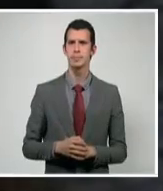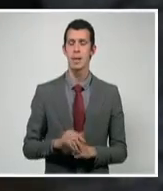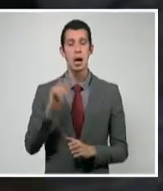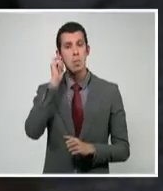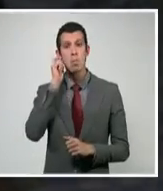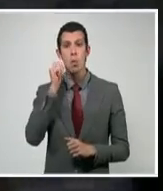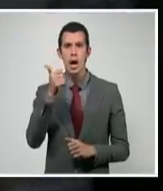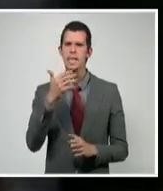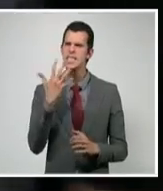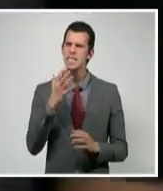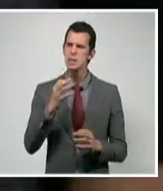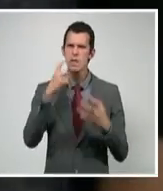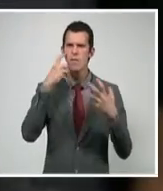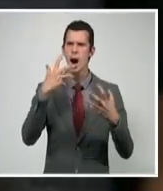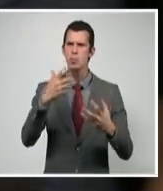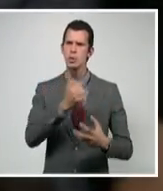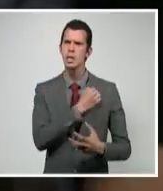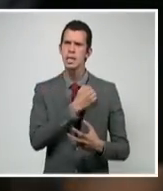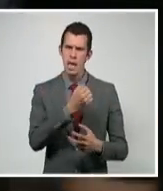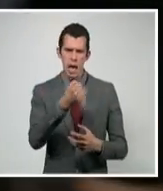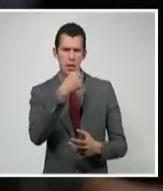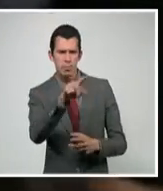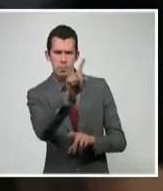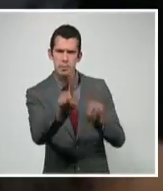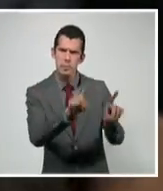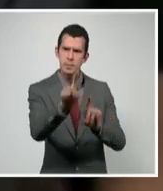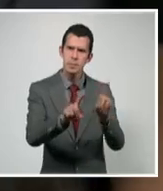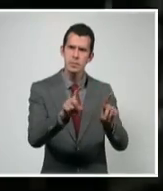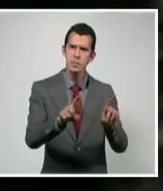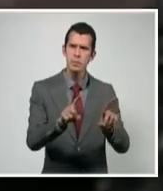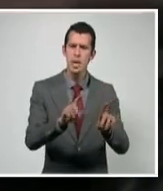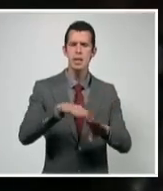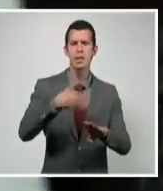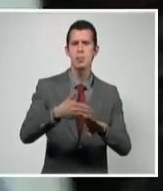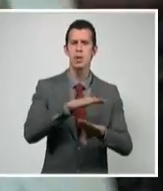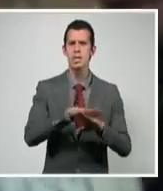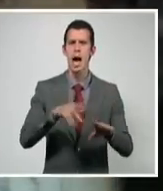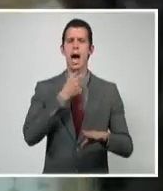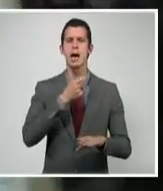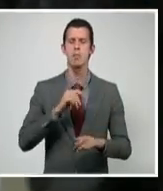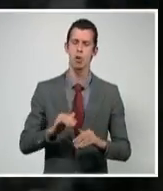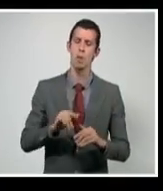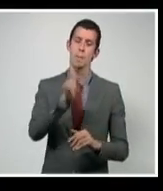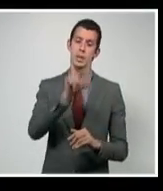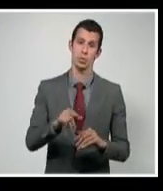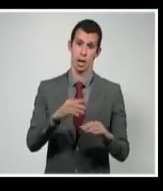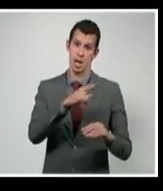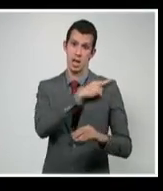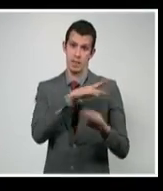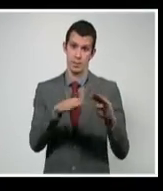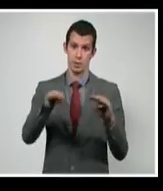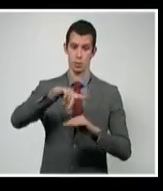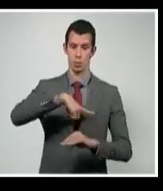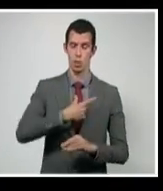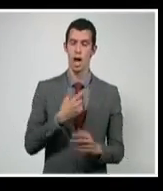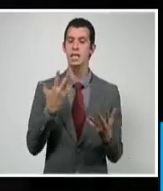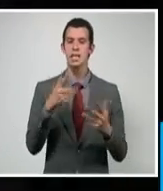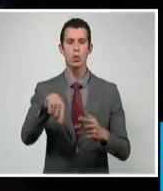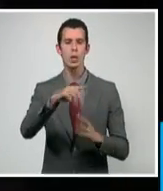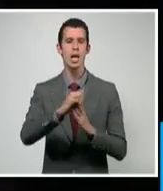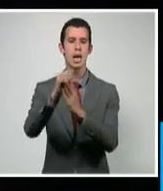agente. En la lista de 30 personas que dialogarían con el Ministerio de Cultura figuran individuos con proyectos sufragados por Bruguera